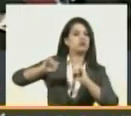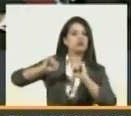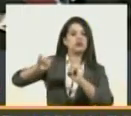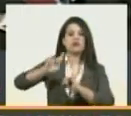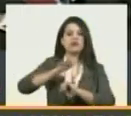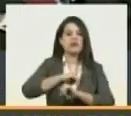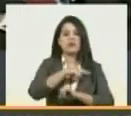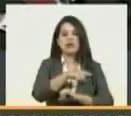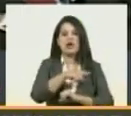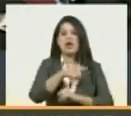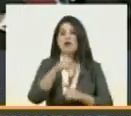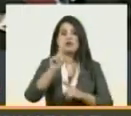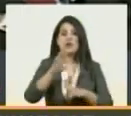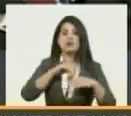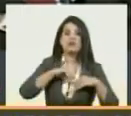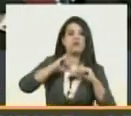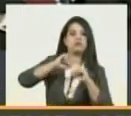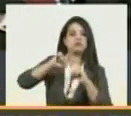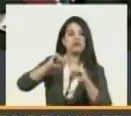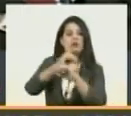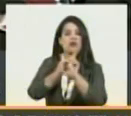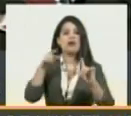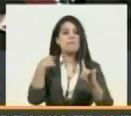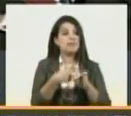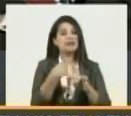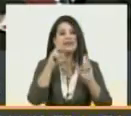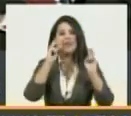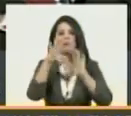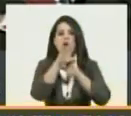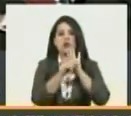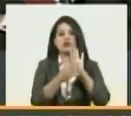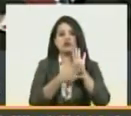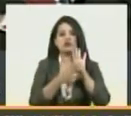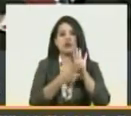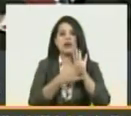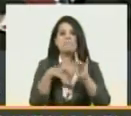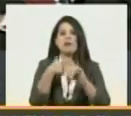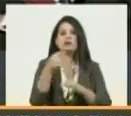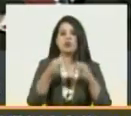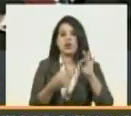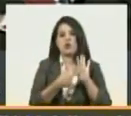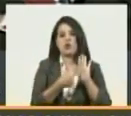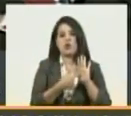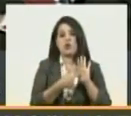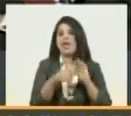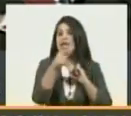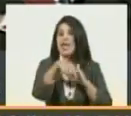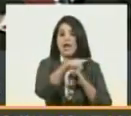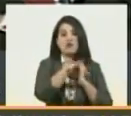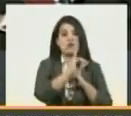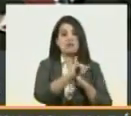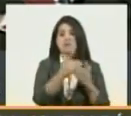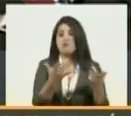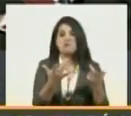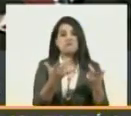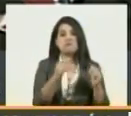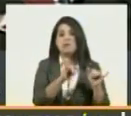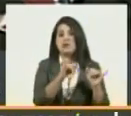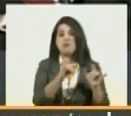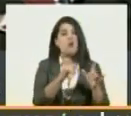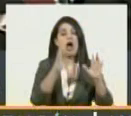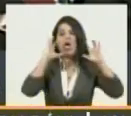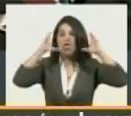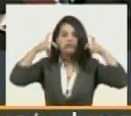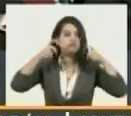al respeto de los mecanismos y a los instrumentos constitucionales y jurídicos, y se ha desdibujado por completo en la